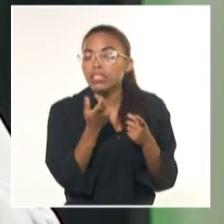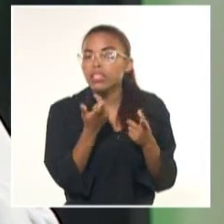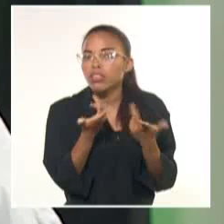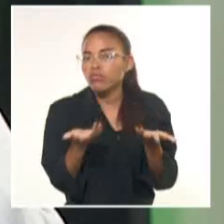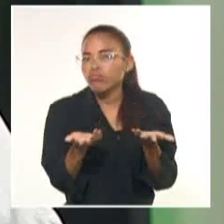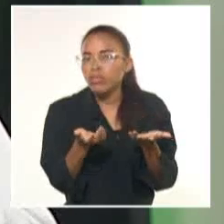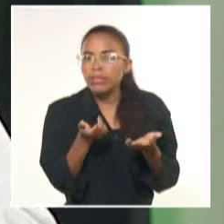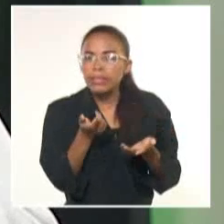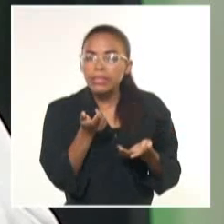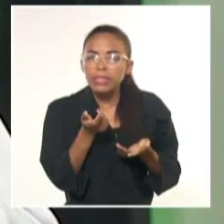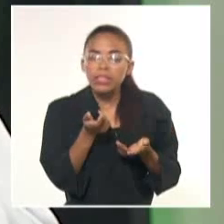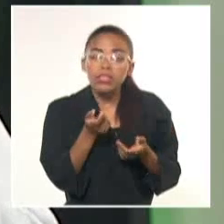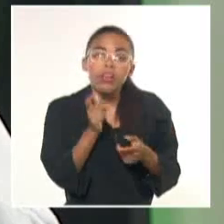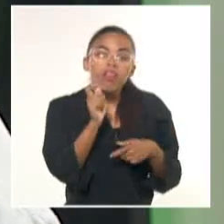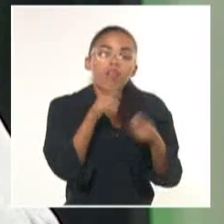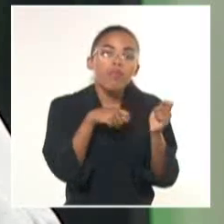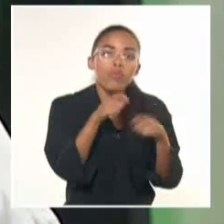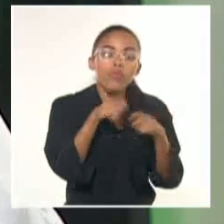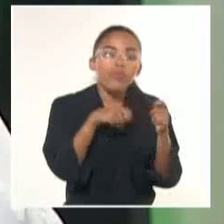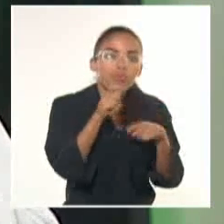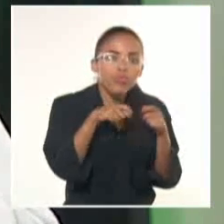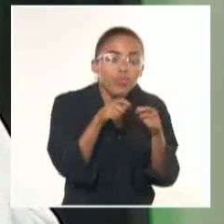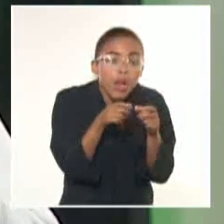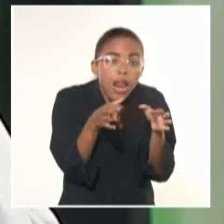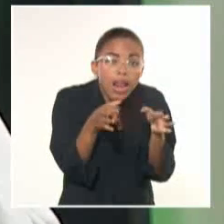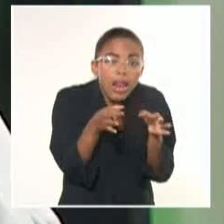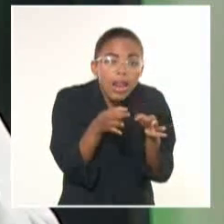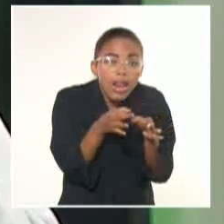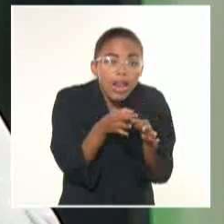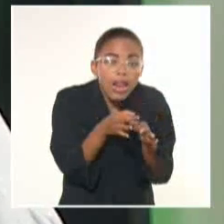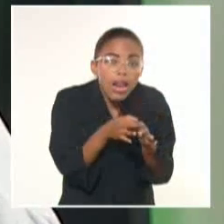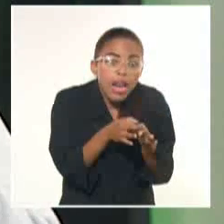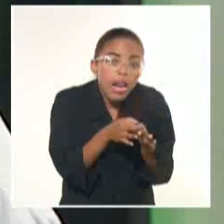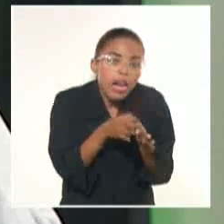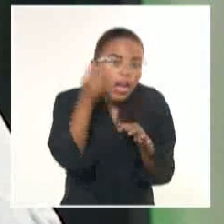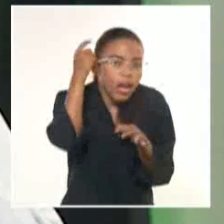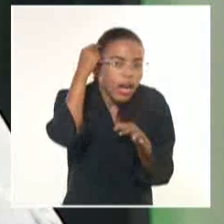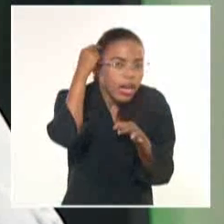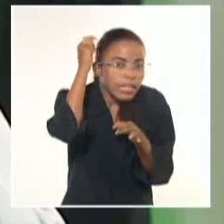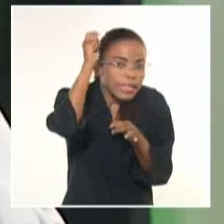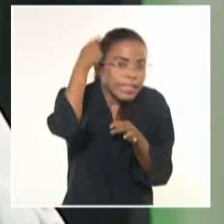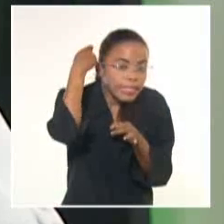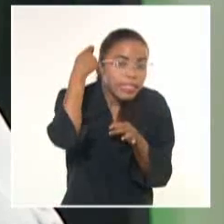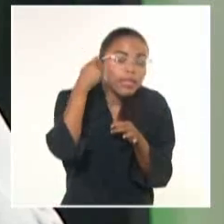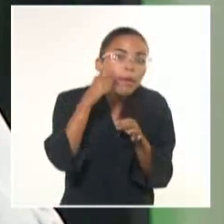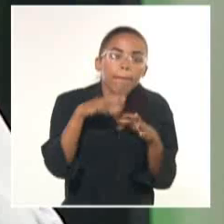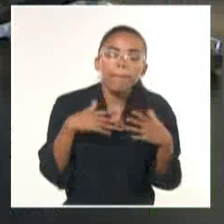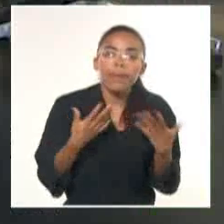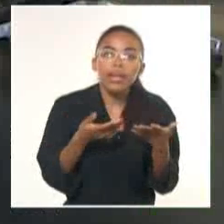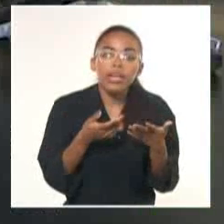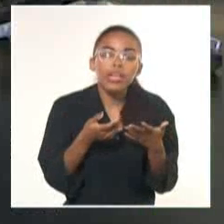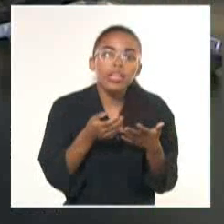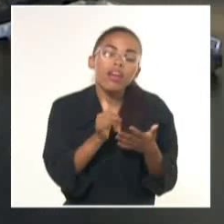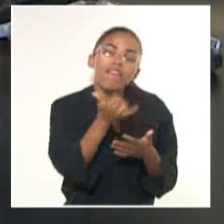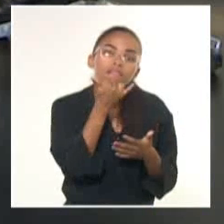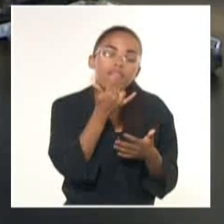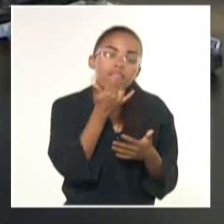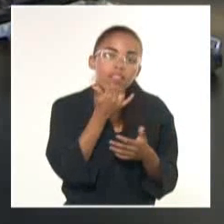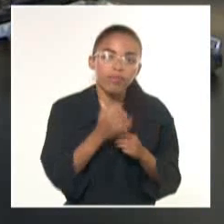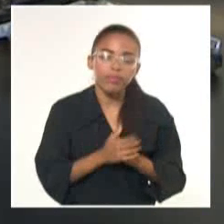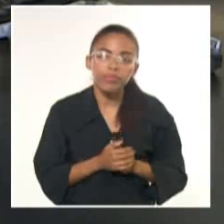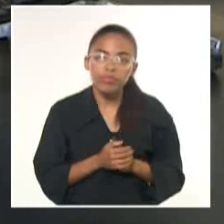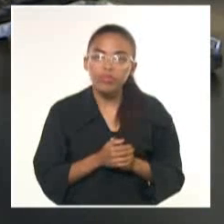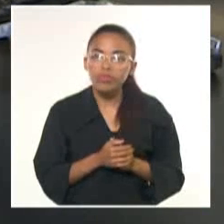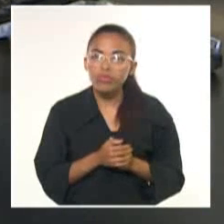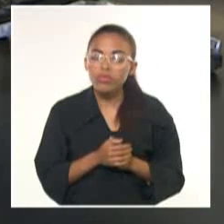hacerle una biopsia medular al niño, hacerle su medulograma y hacerle una biopsia de una de las lesiones cerebrales. ¿Y pudieron hacer ahora